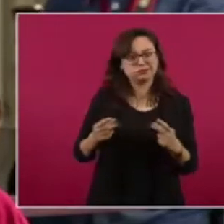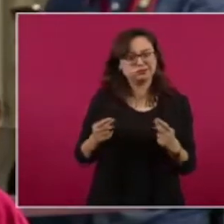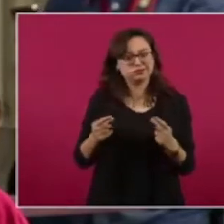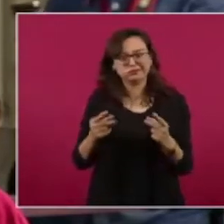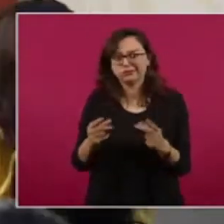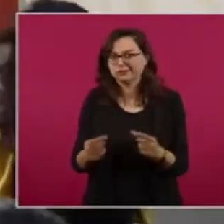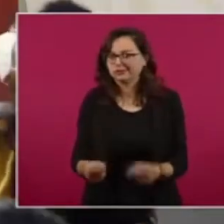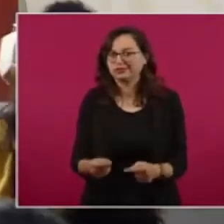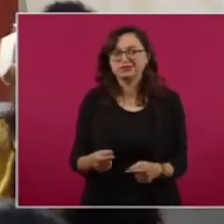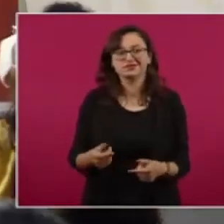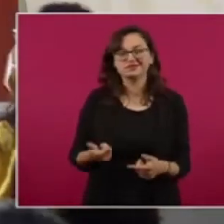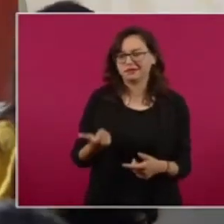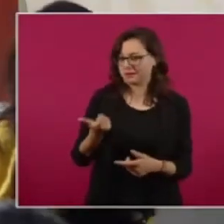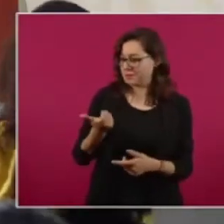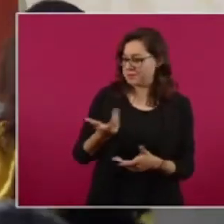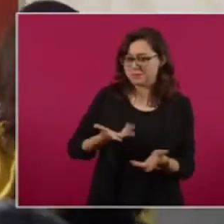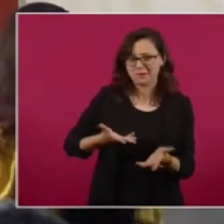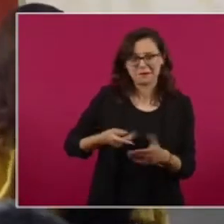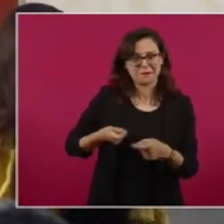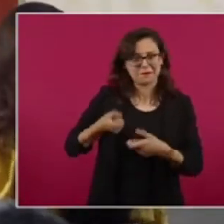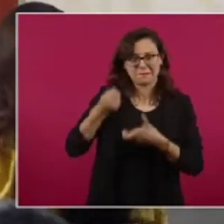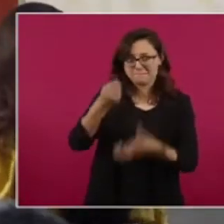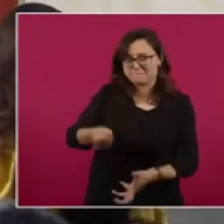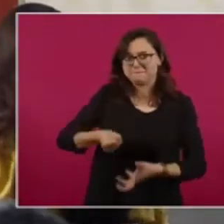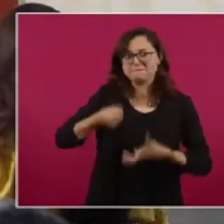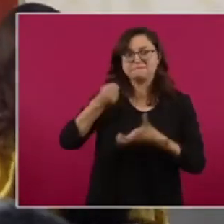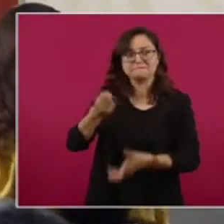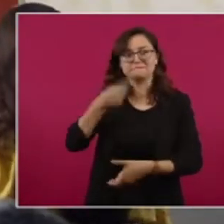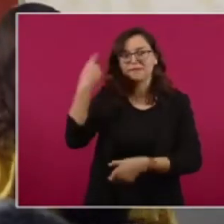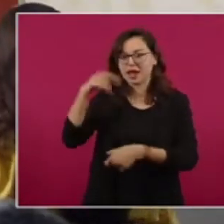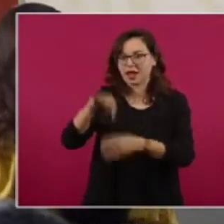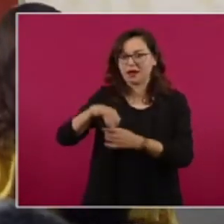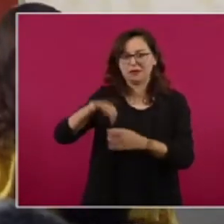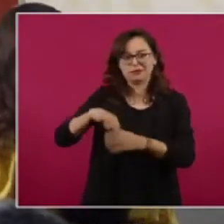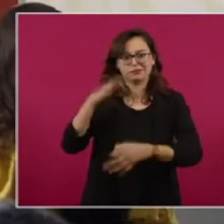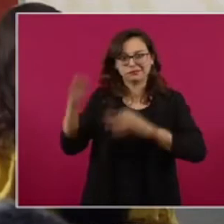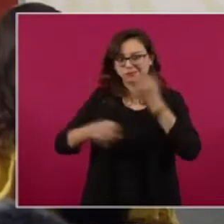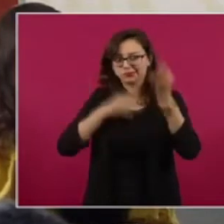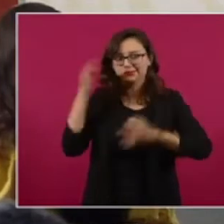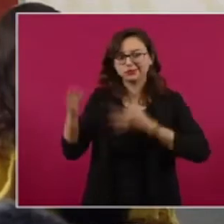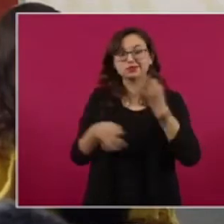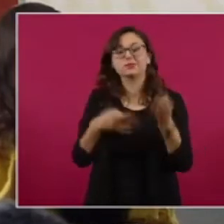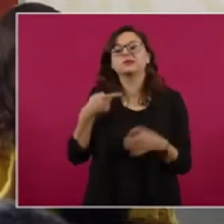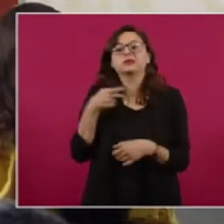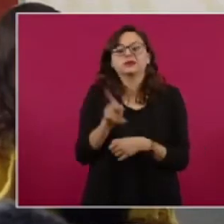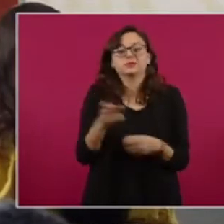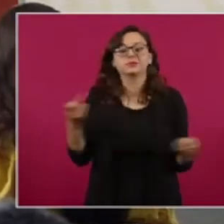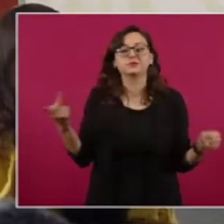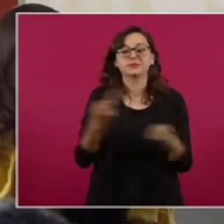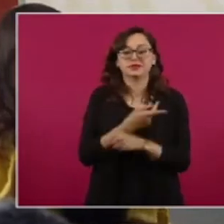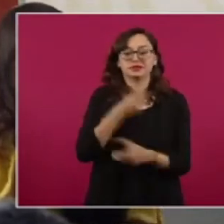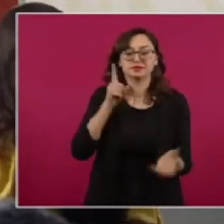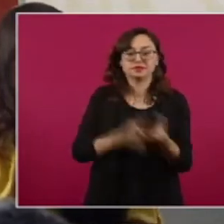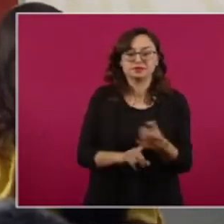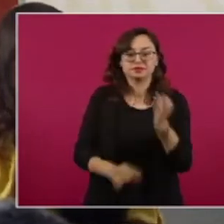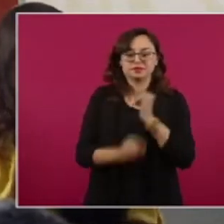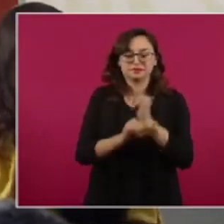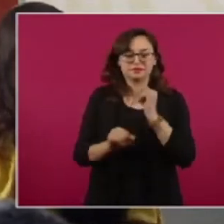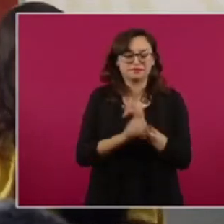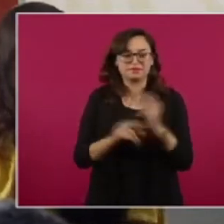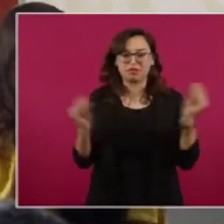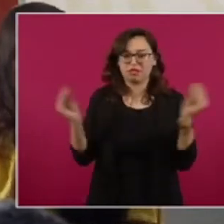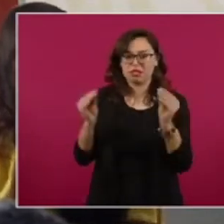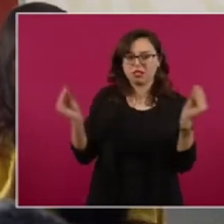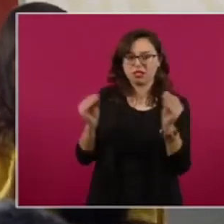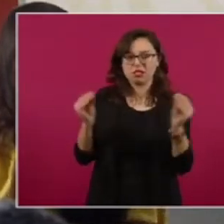todas luces metiendo mano, pero esta situación, presidente, ha generado un gran debate en las redes sociales, y es que